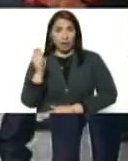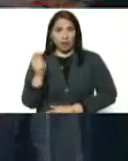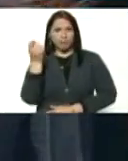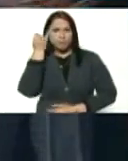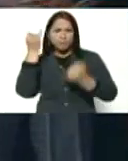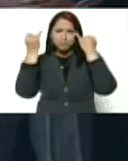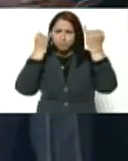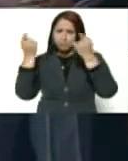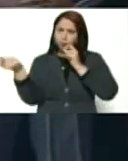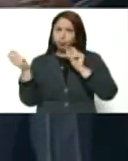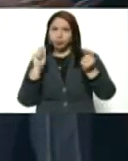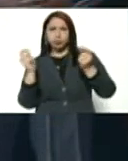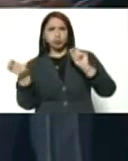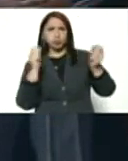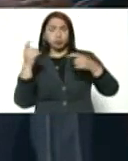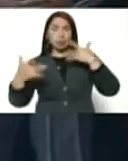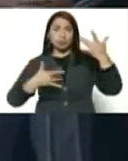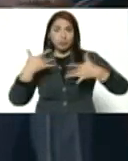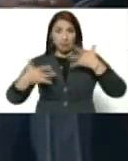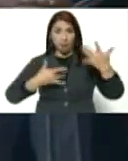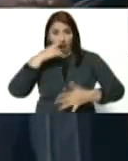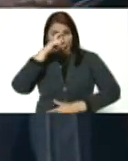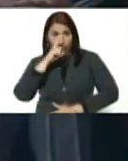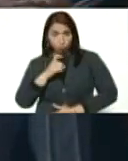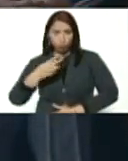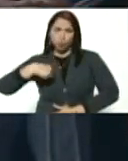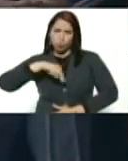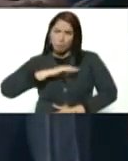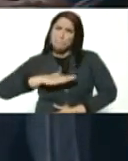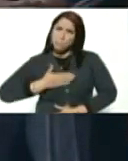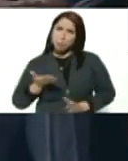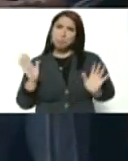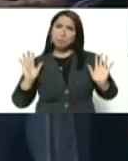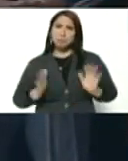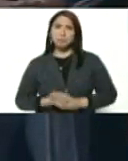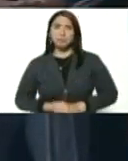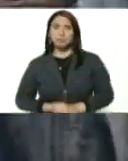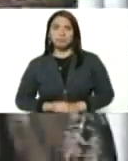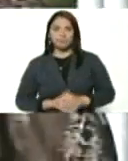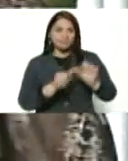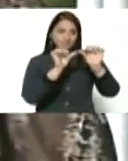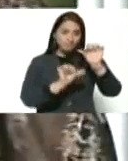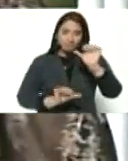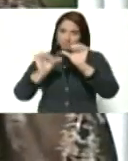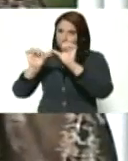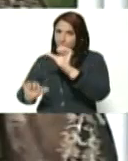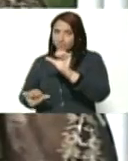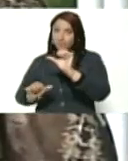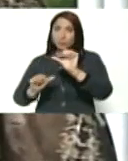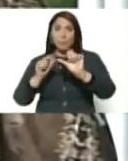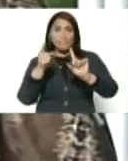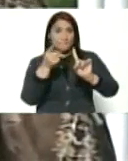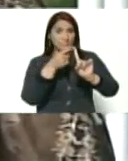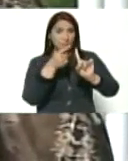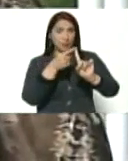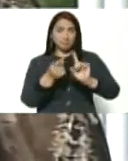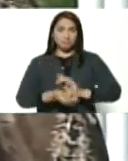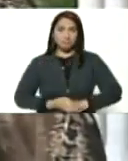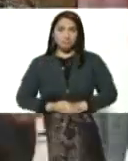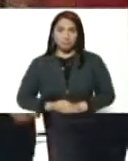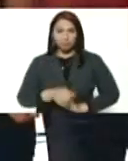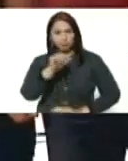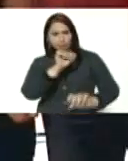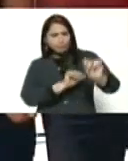y actividades que tenemos este año, que podemos nosotros enumerar de la siguiente forma. La primera es la